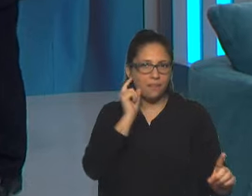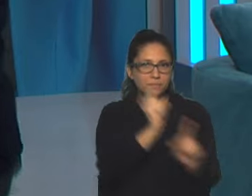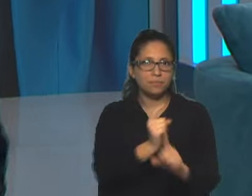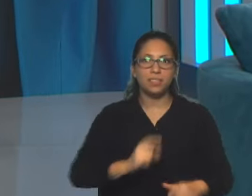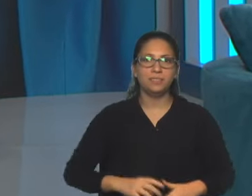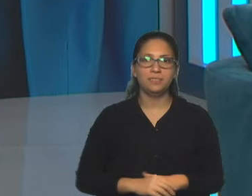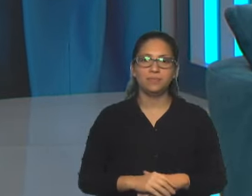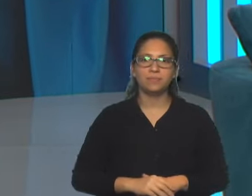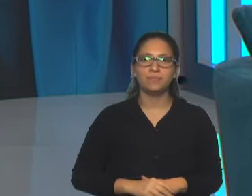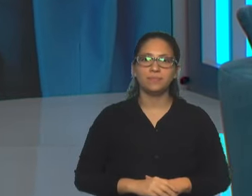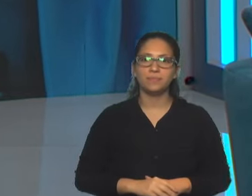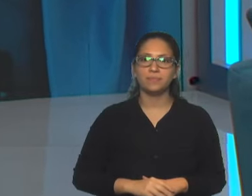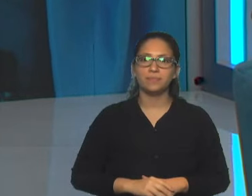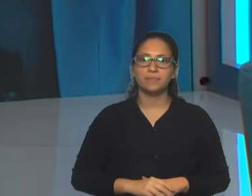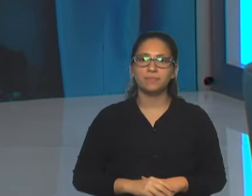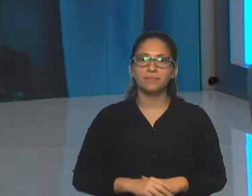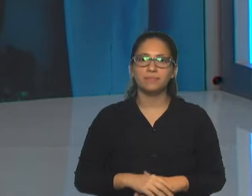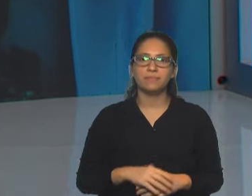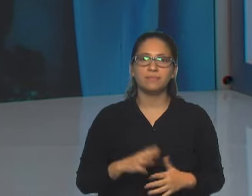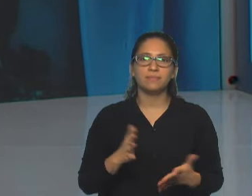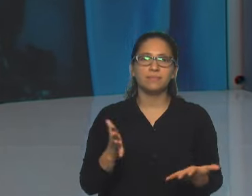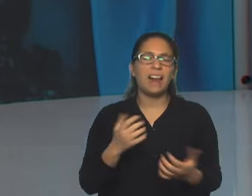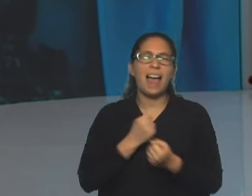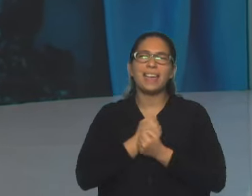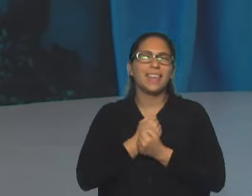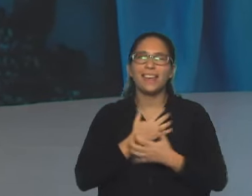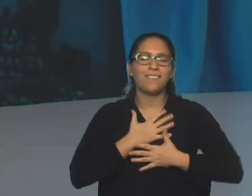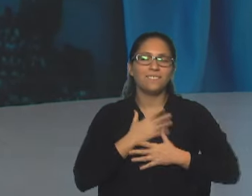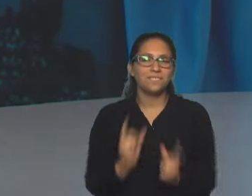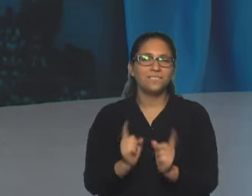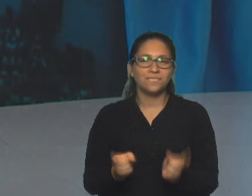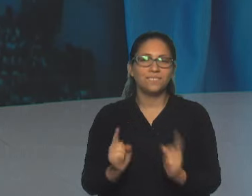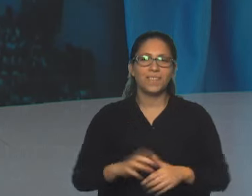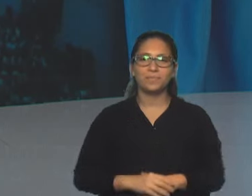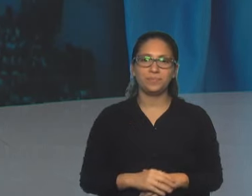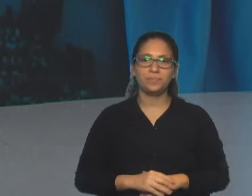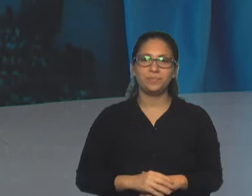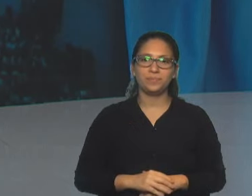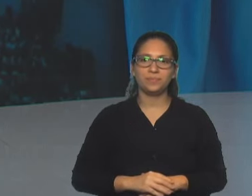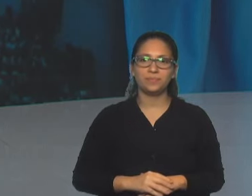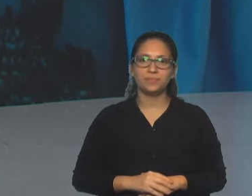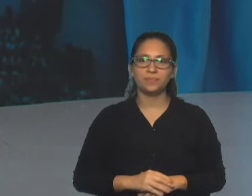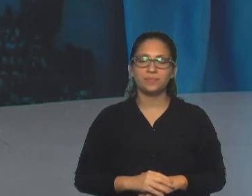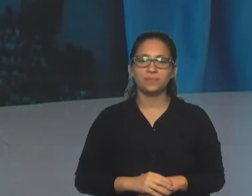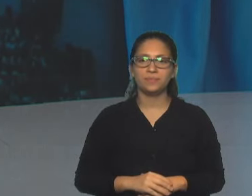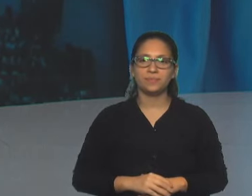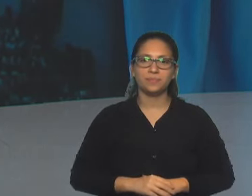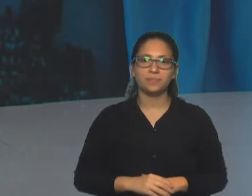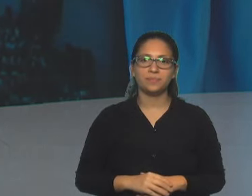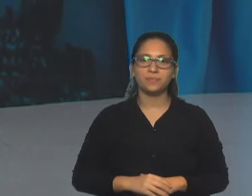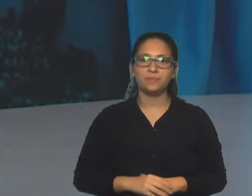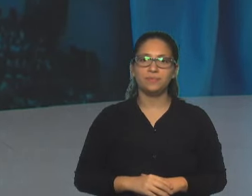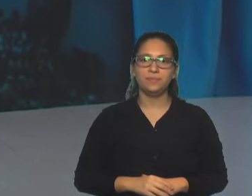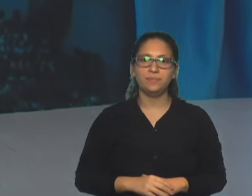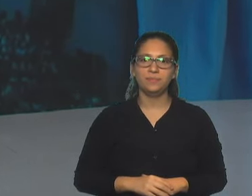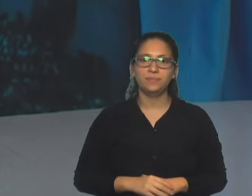reí por no llorar. Cómo la quería y cómo la quiero. Está en el oro dado vuelta de la nuca. Nos vendieron hasta